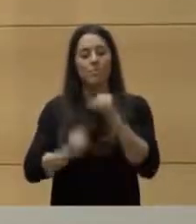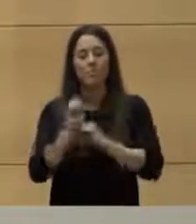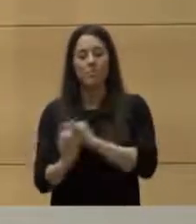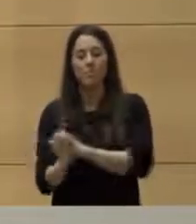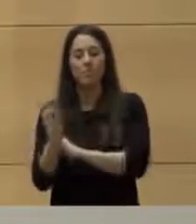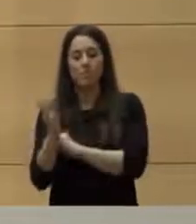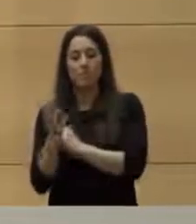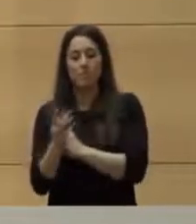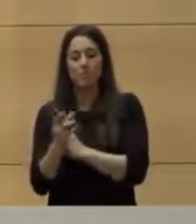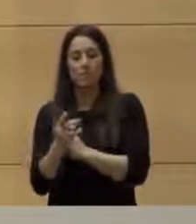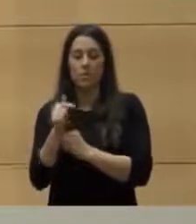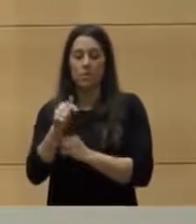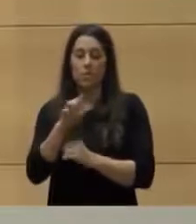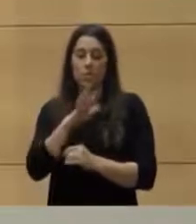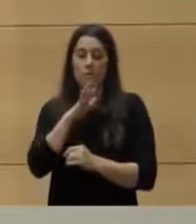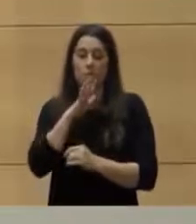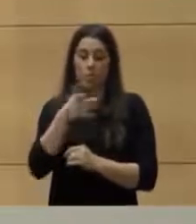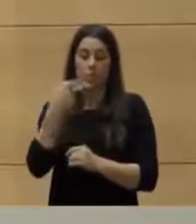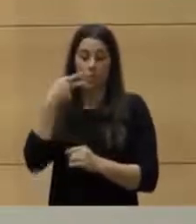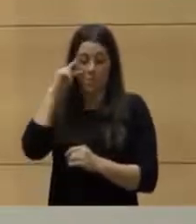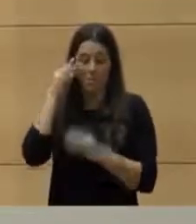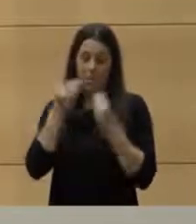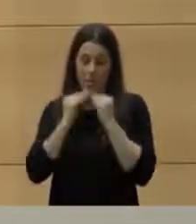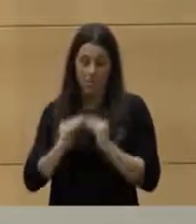que nos dice la experiencia histórica.